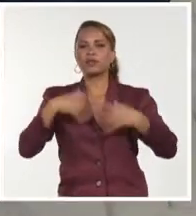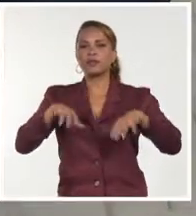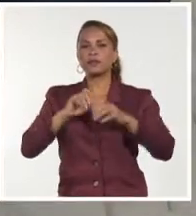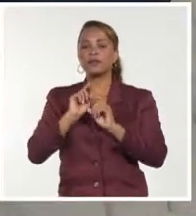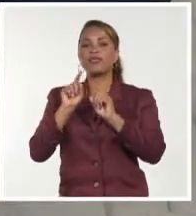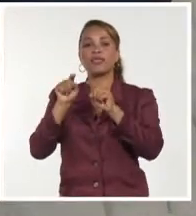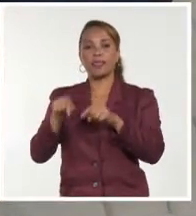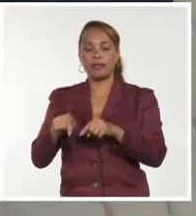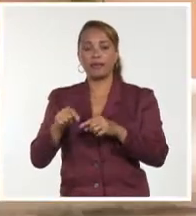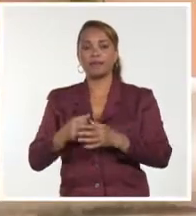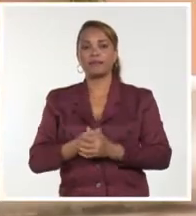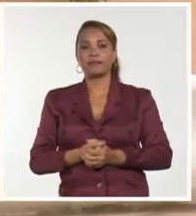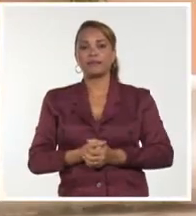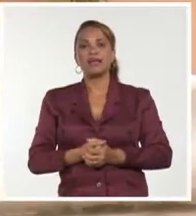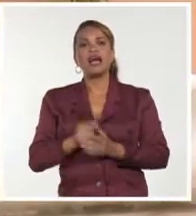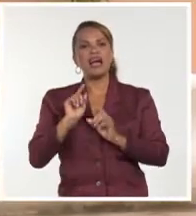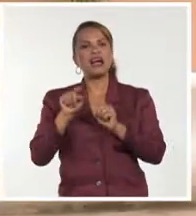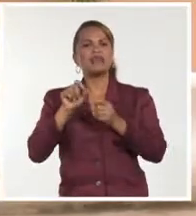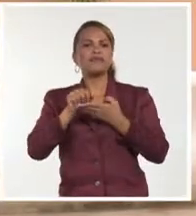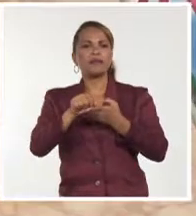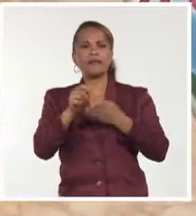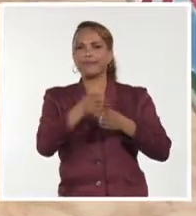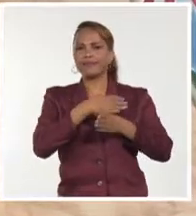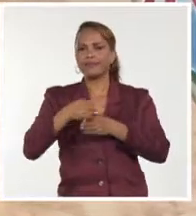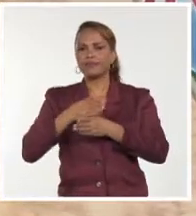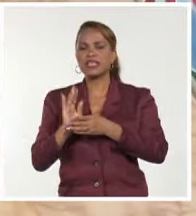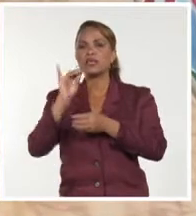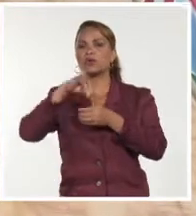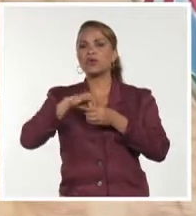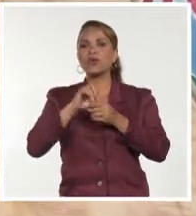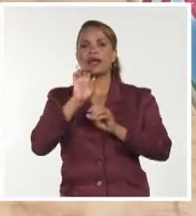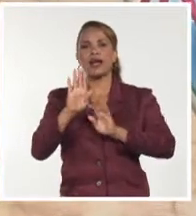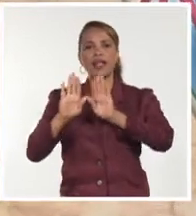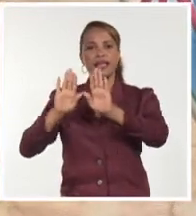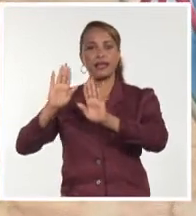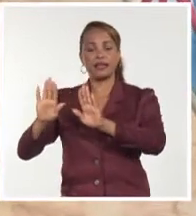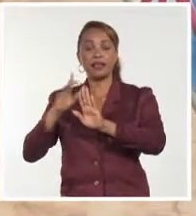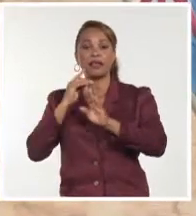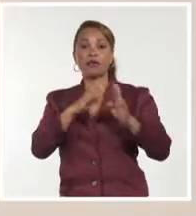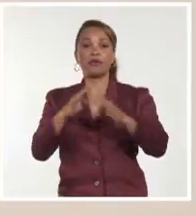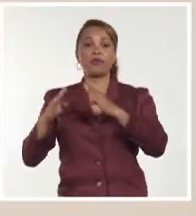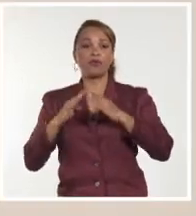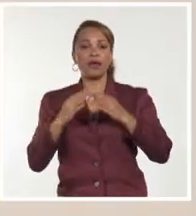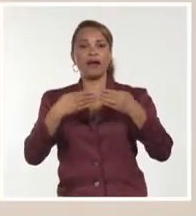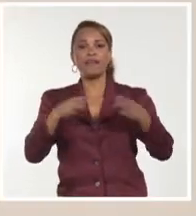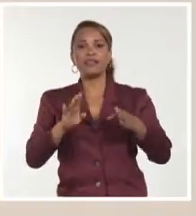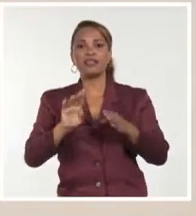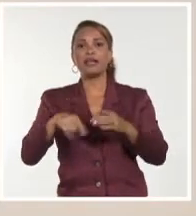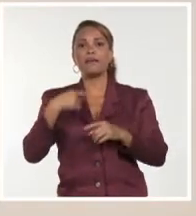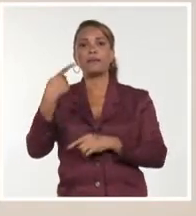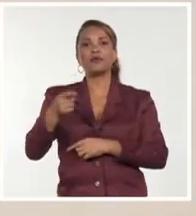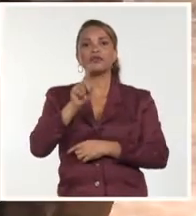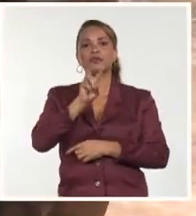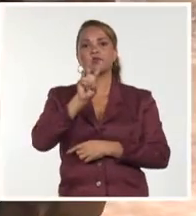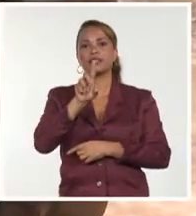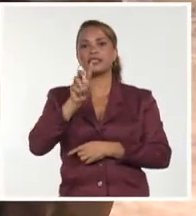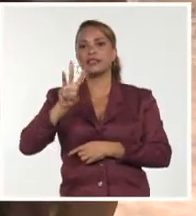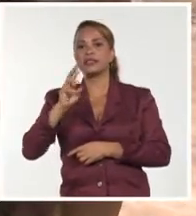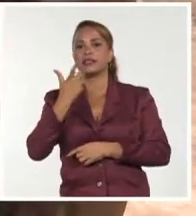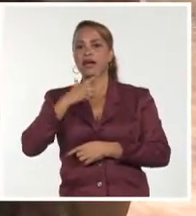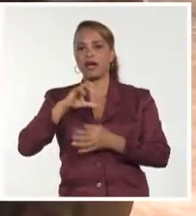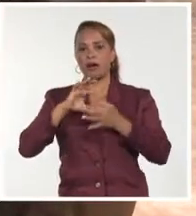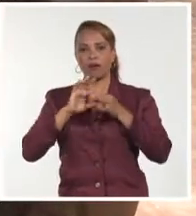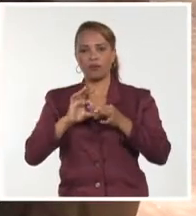Esta entidad ofrecerá varios servicios, que incluye esta galería comunitaria, cuya apertura será el próximo 13 de agosto con una expo